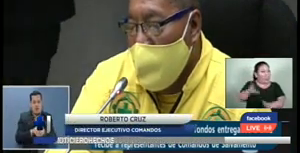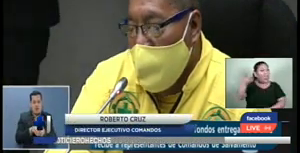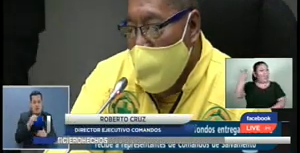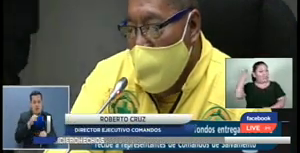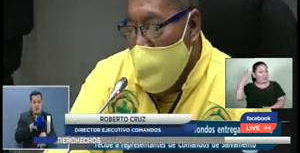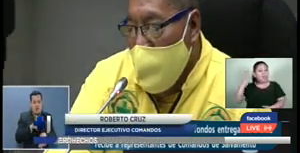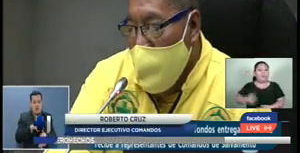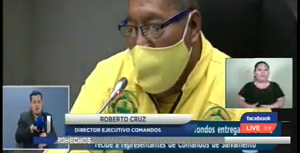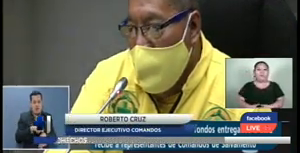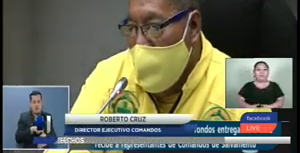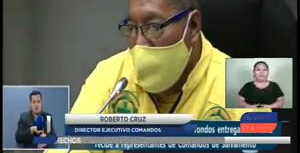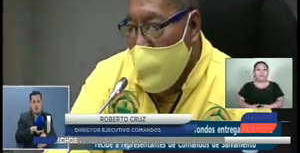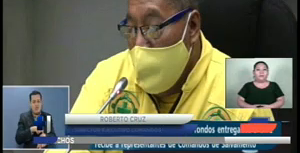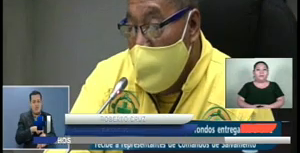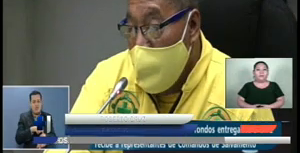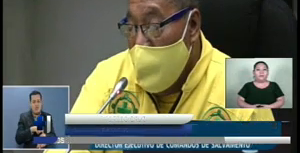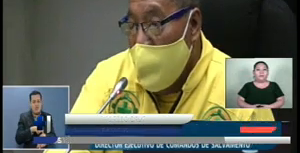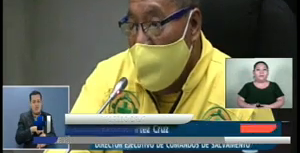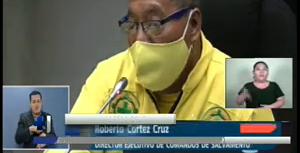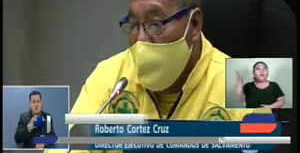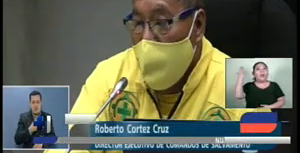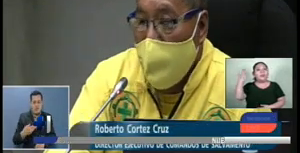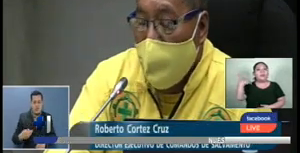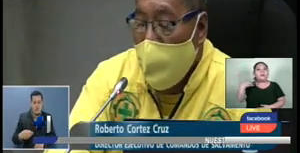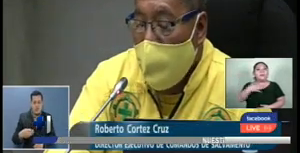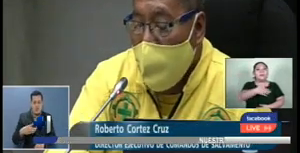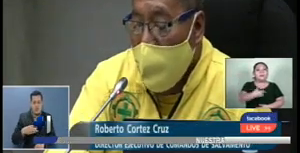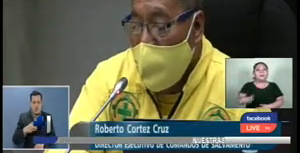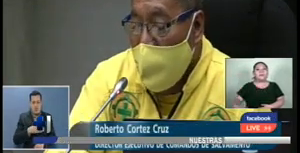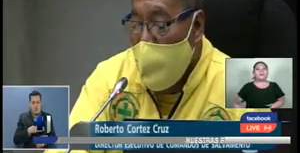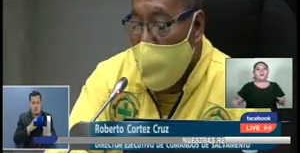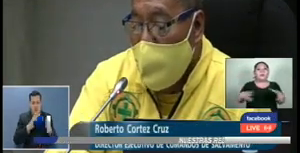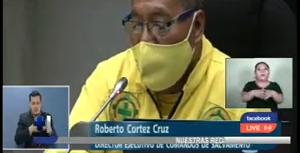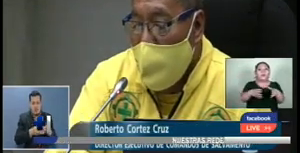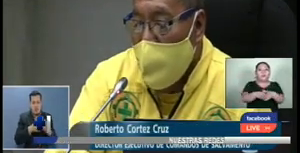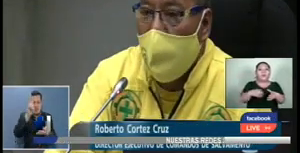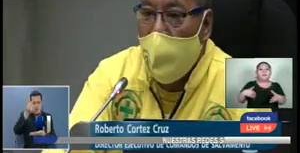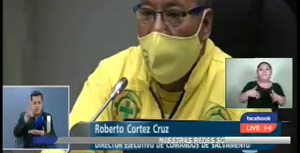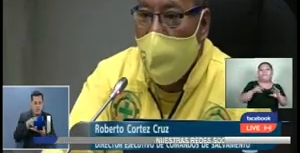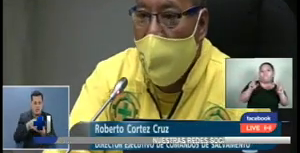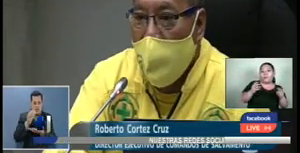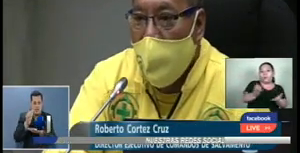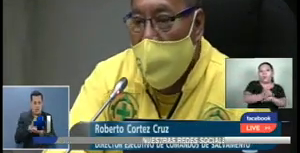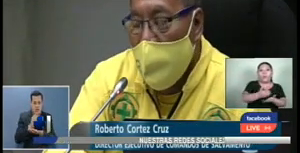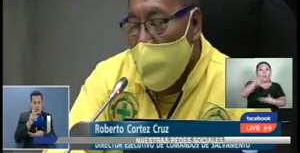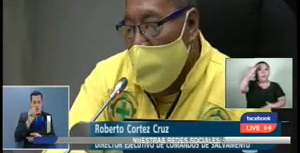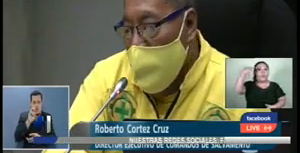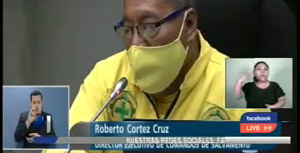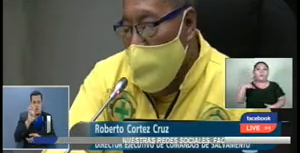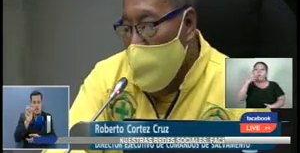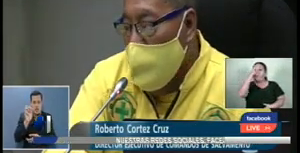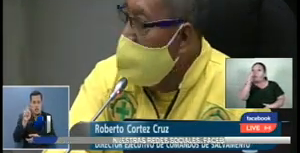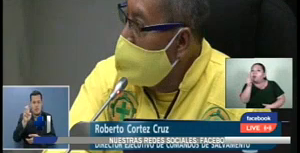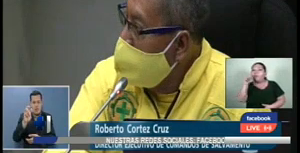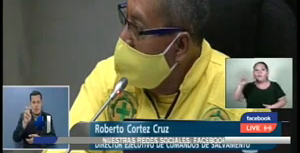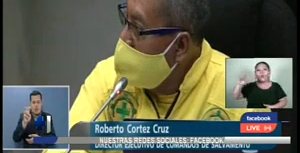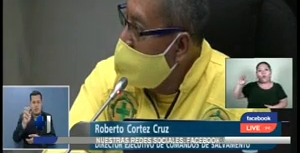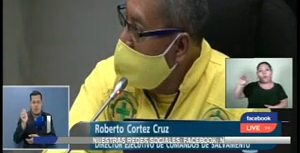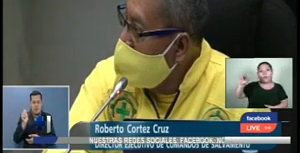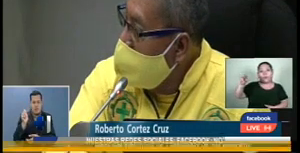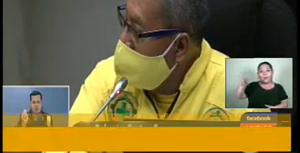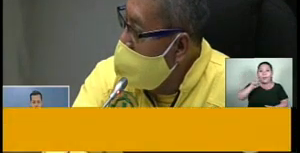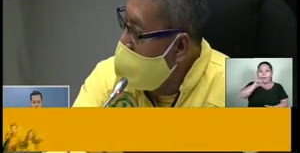era la presidenta de la Comisión de Hacienda y el Presupuesto, Lorena Peña, nos